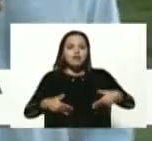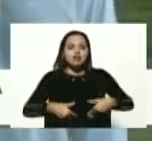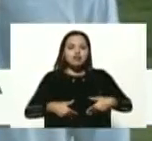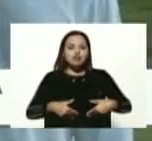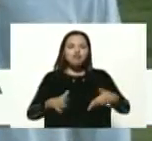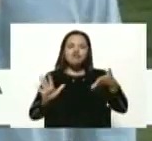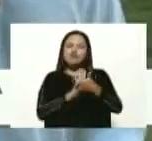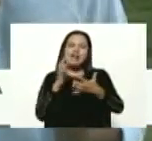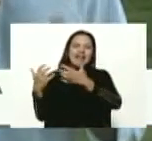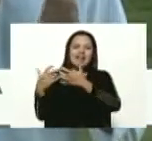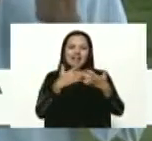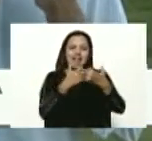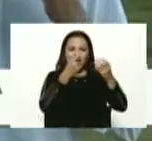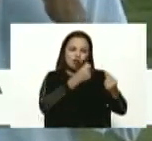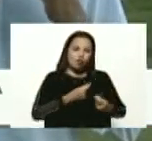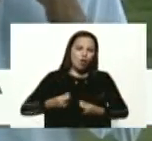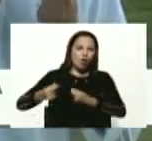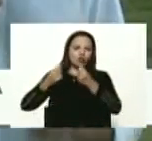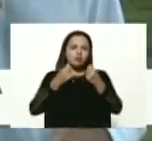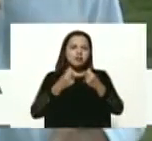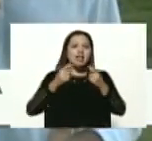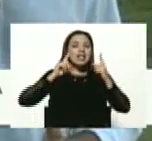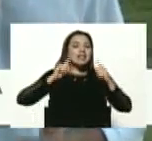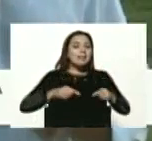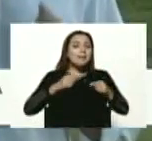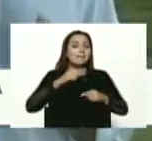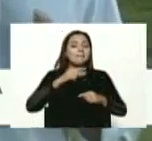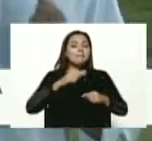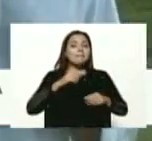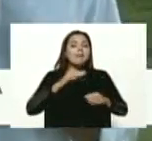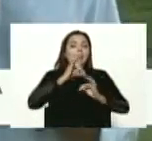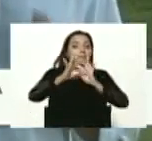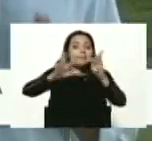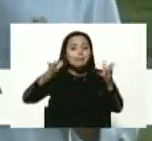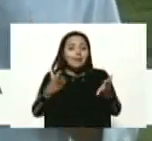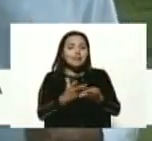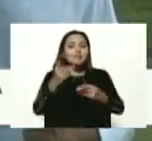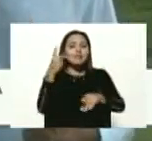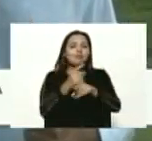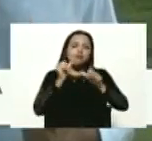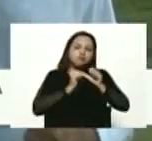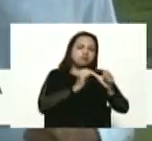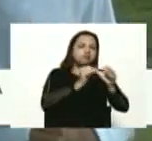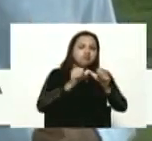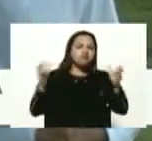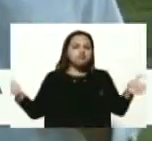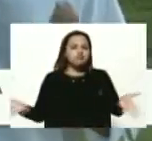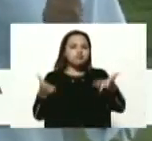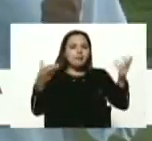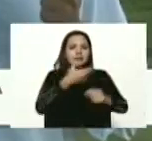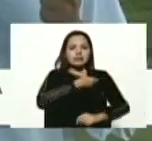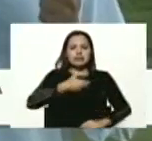guerra económica, contra la pandemia, y debemos luchar y seguir adelante, presidente.